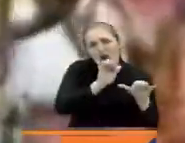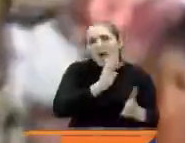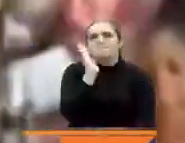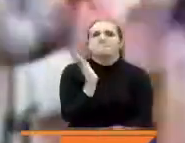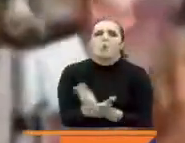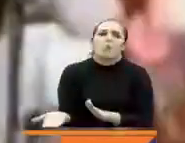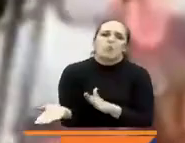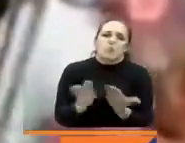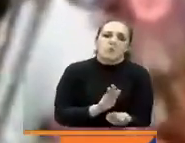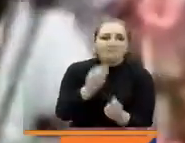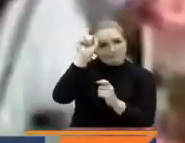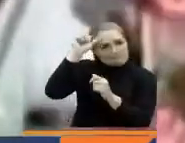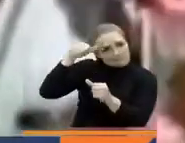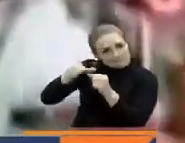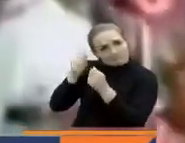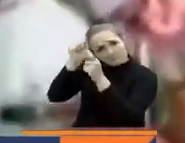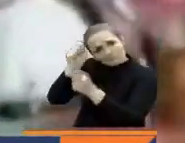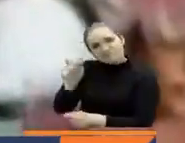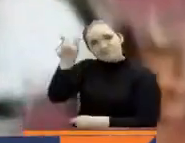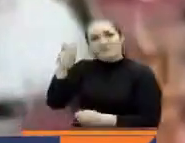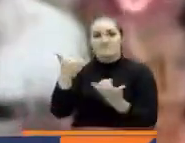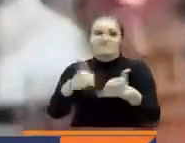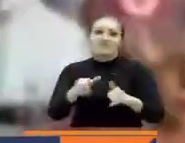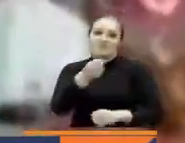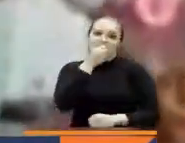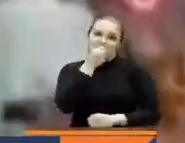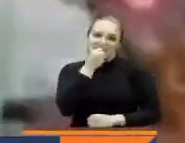lo recordamos y así terminamos esta edición informativa. Nos